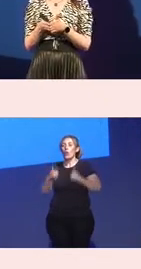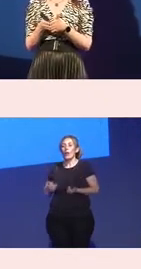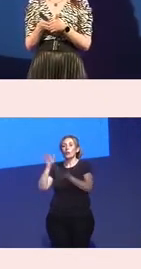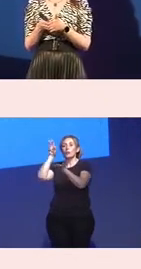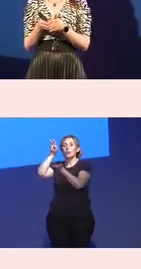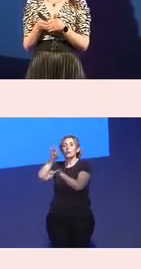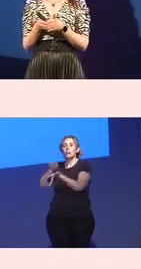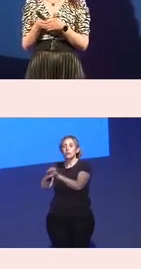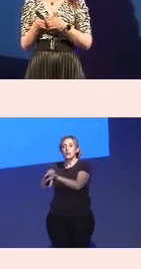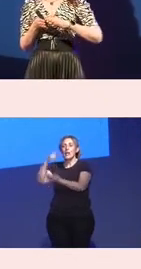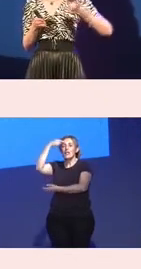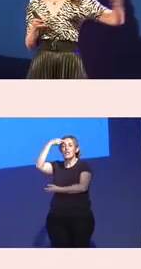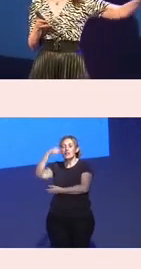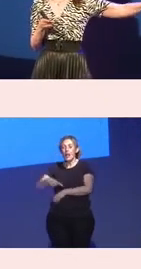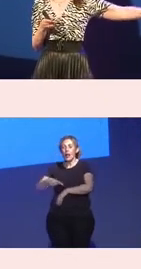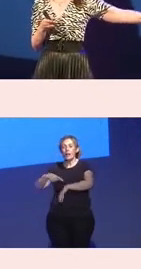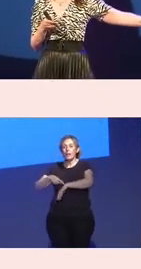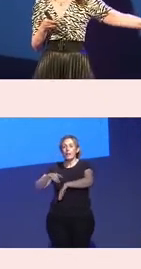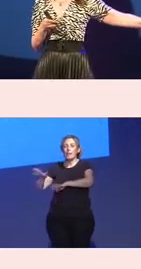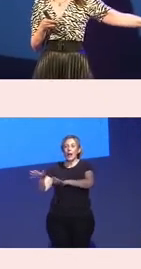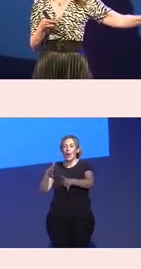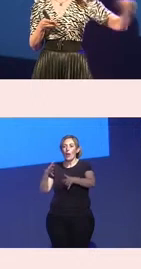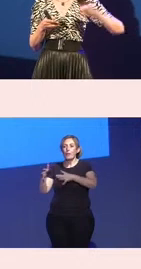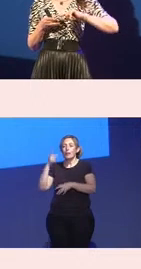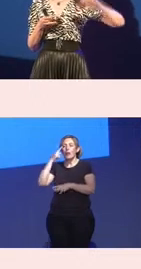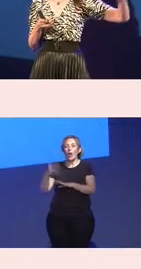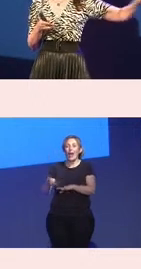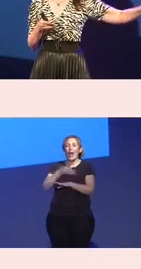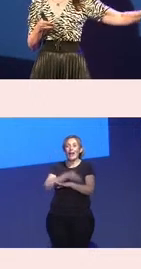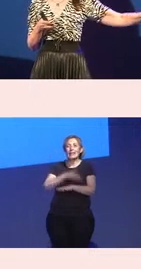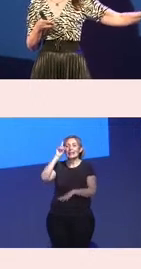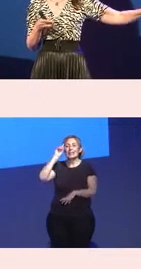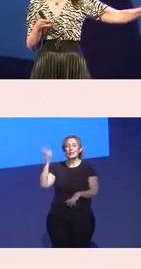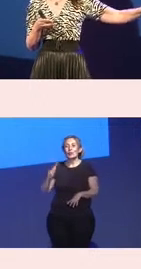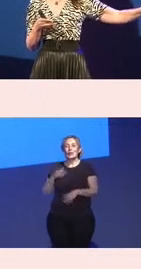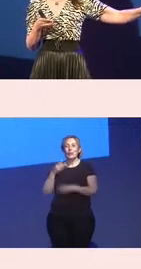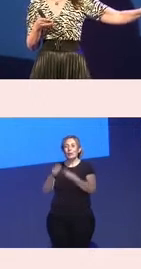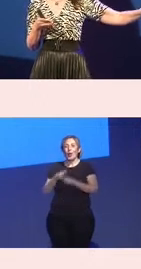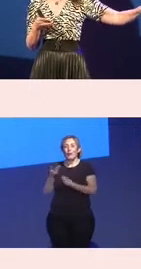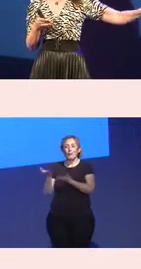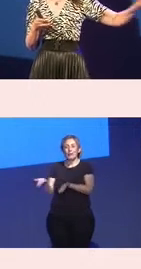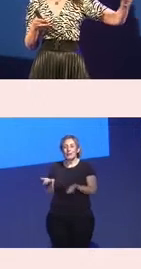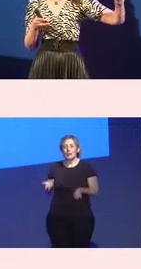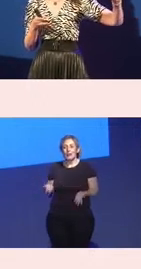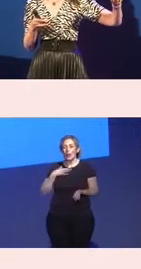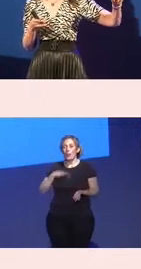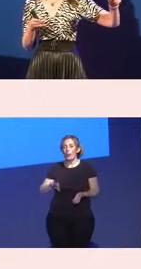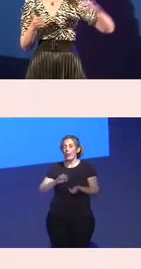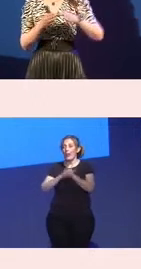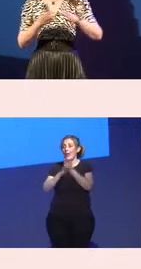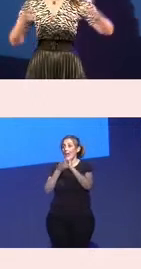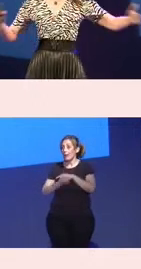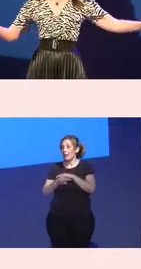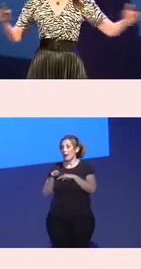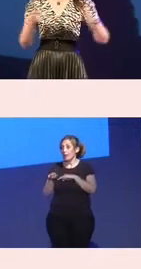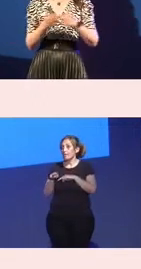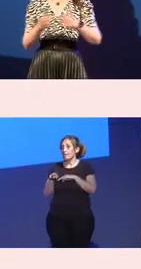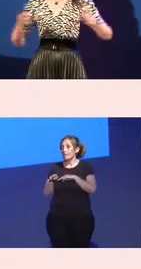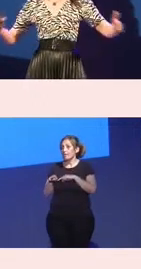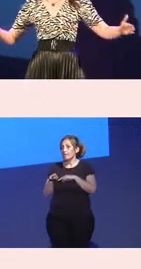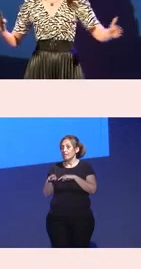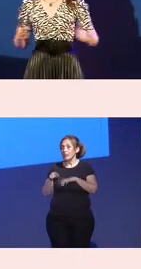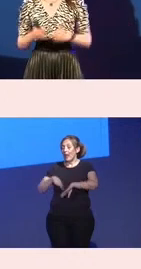grado de descomposición pero no sabemos lo que ha pasado antes y eso que ha pasado puede cambiar y mucho